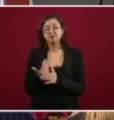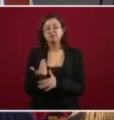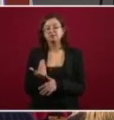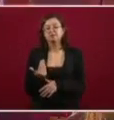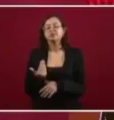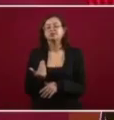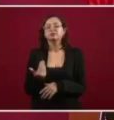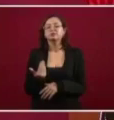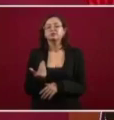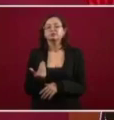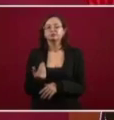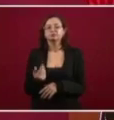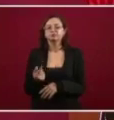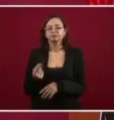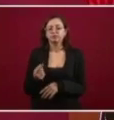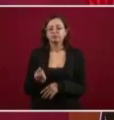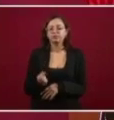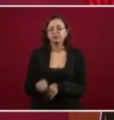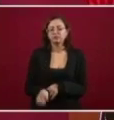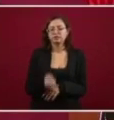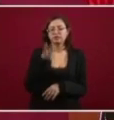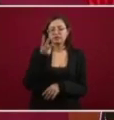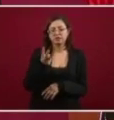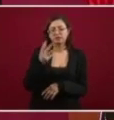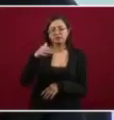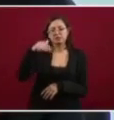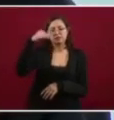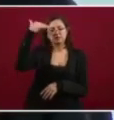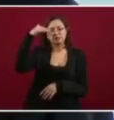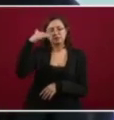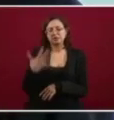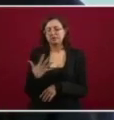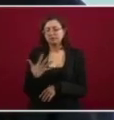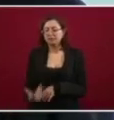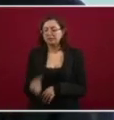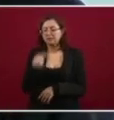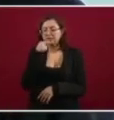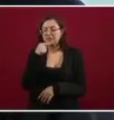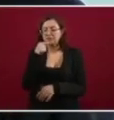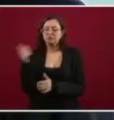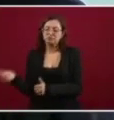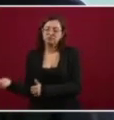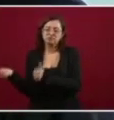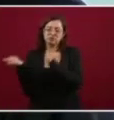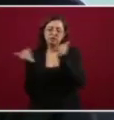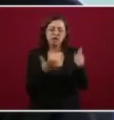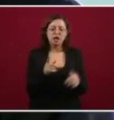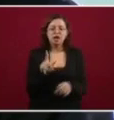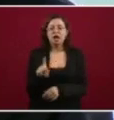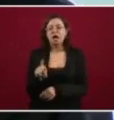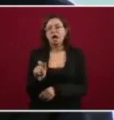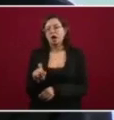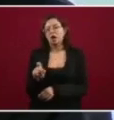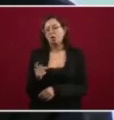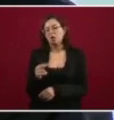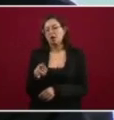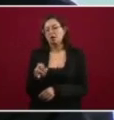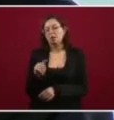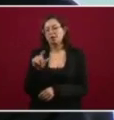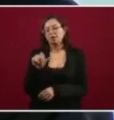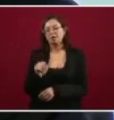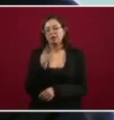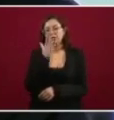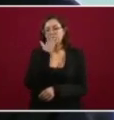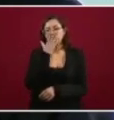fueron trasladados 3 adultos y 5 menores a Agua Prieta, Sonora,